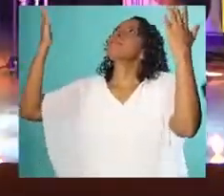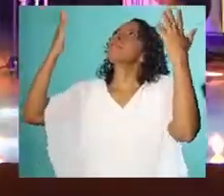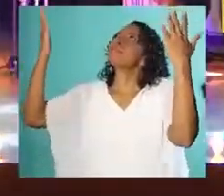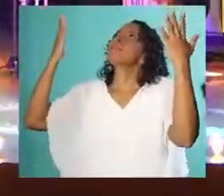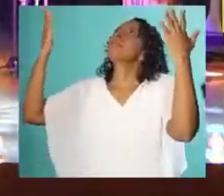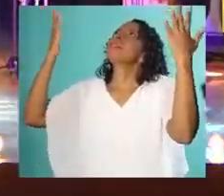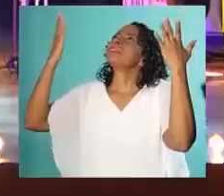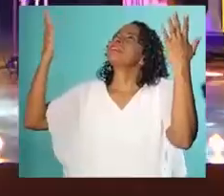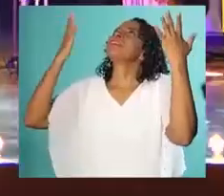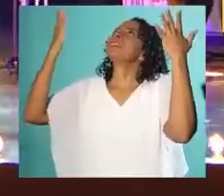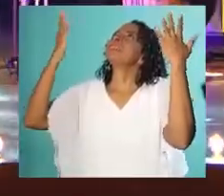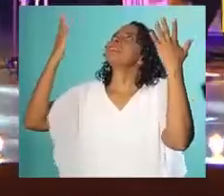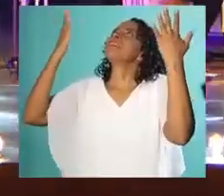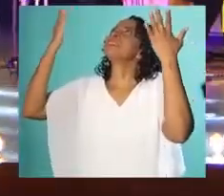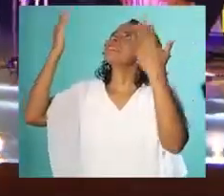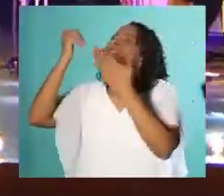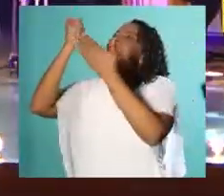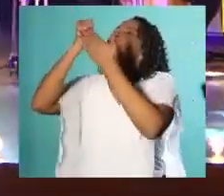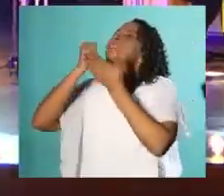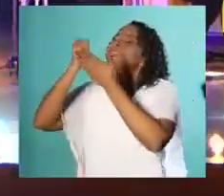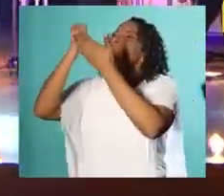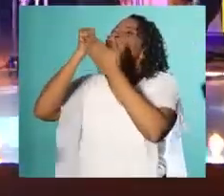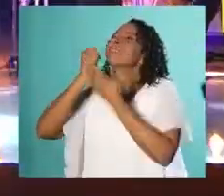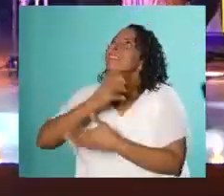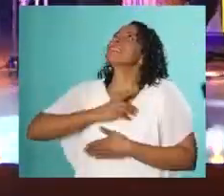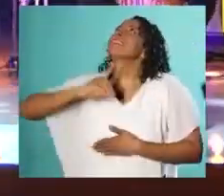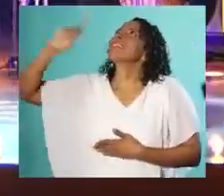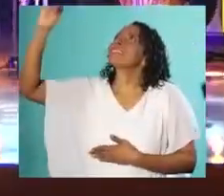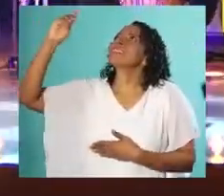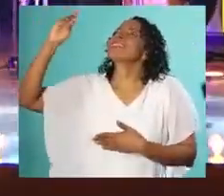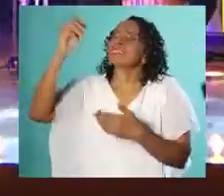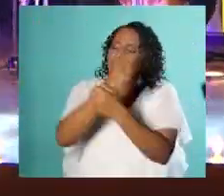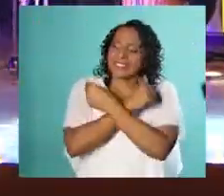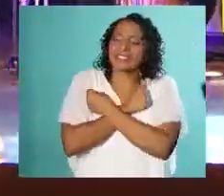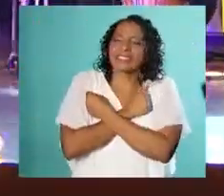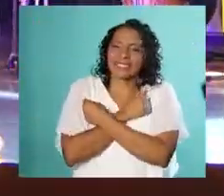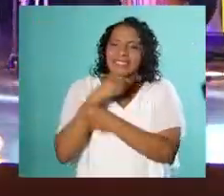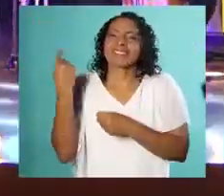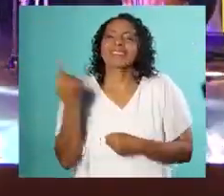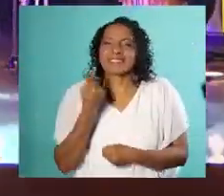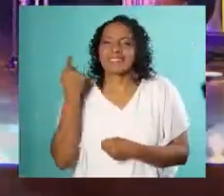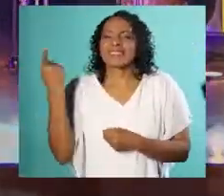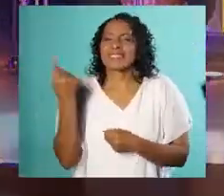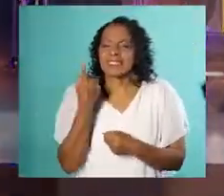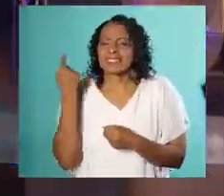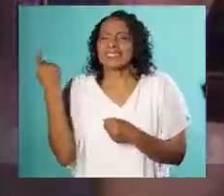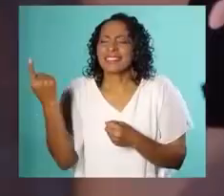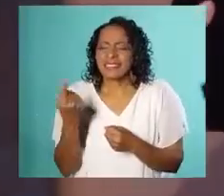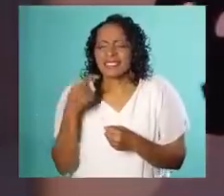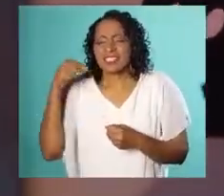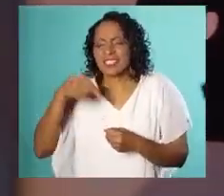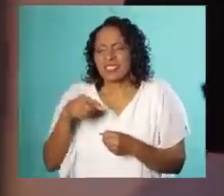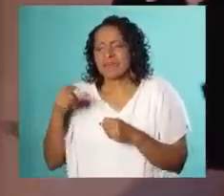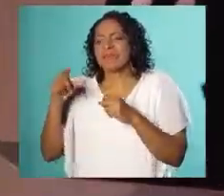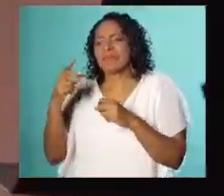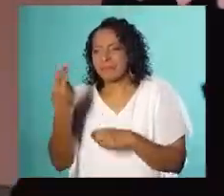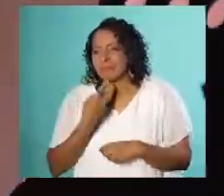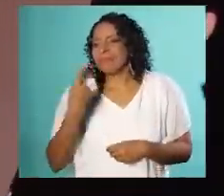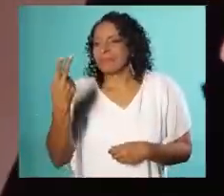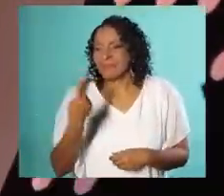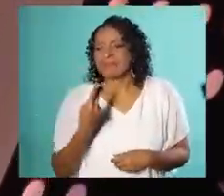abiertos imploró, dame un milagro pa' que me quiera por siempre, pa' que me quede con